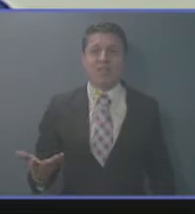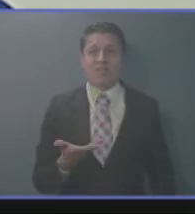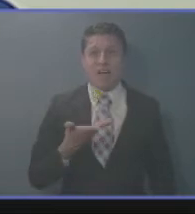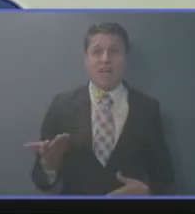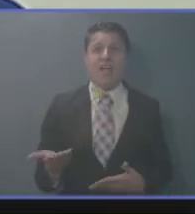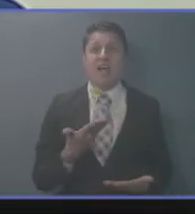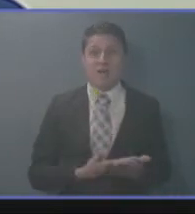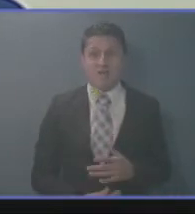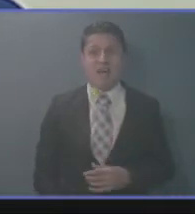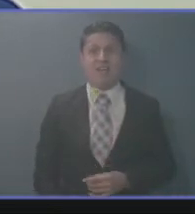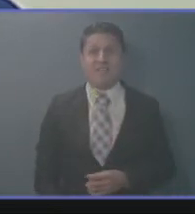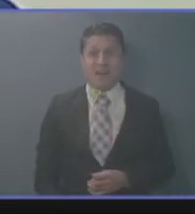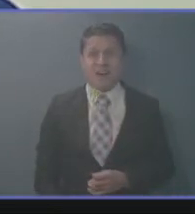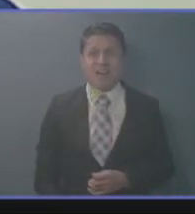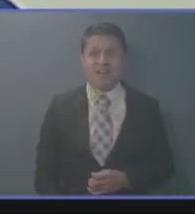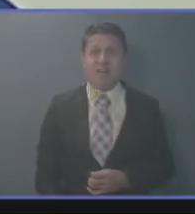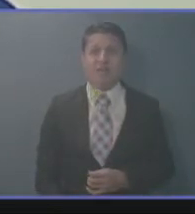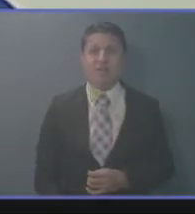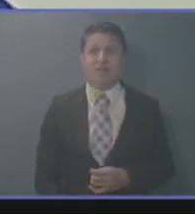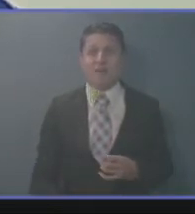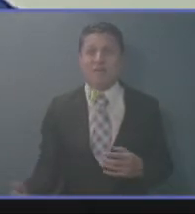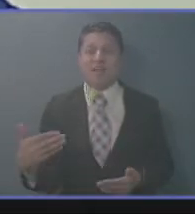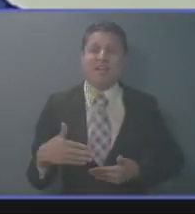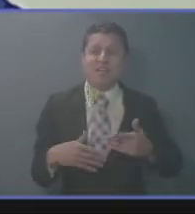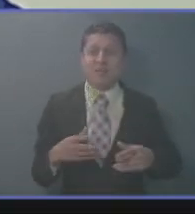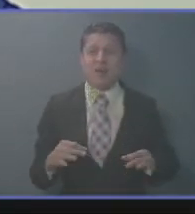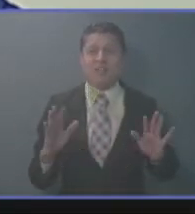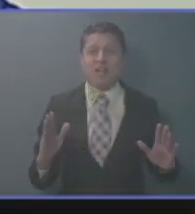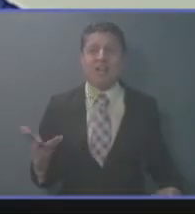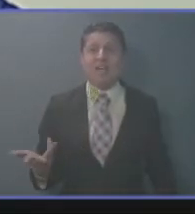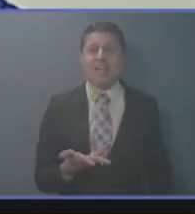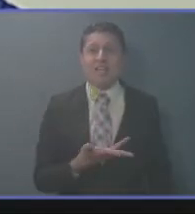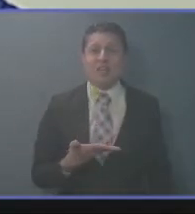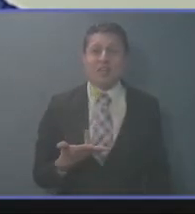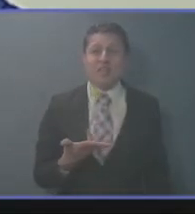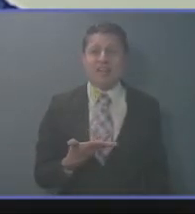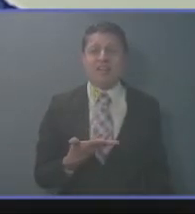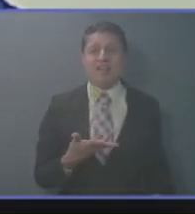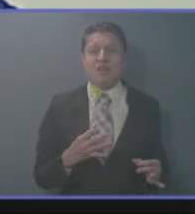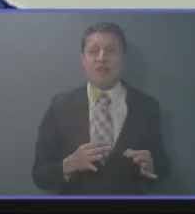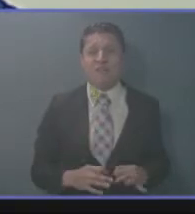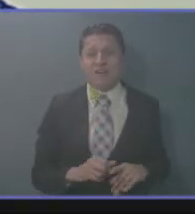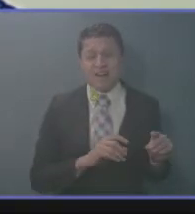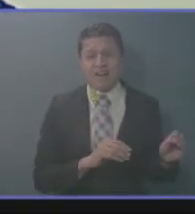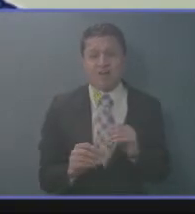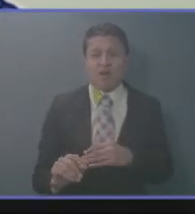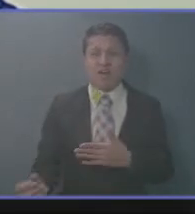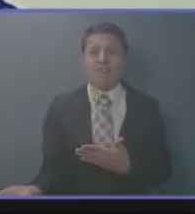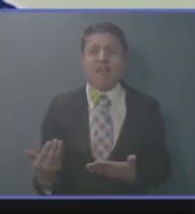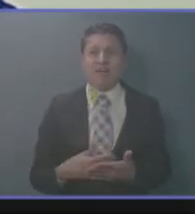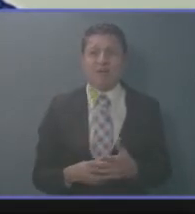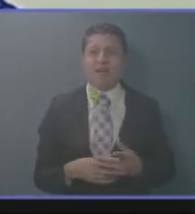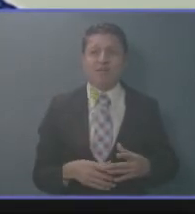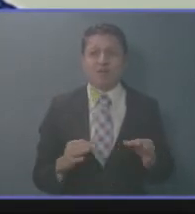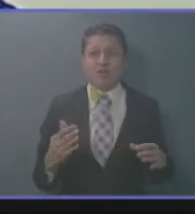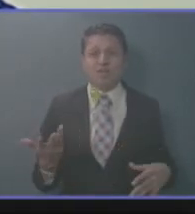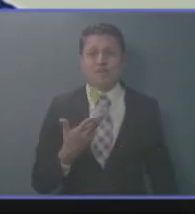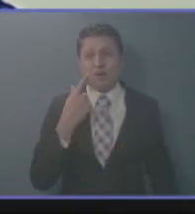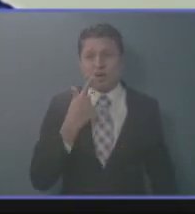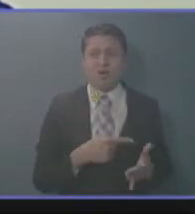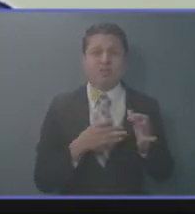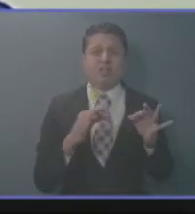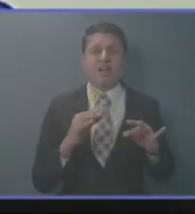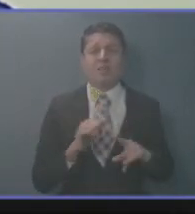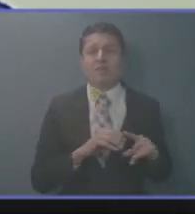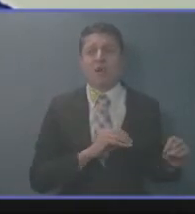COVID-19, por el plazo de 30 días como consecuencia del riesgo e